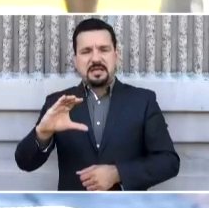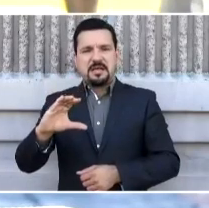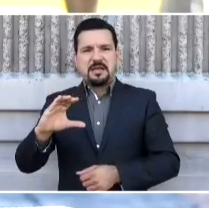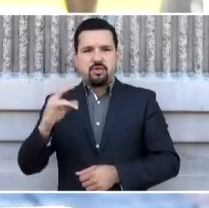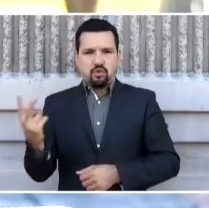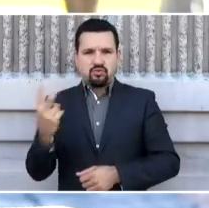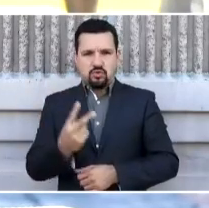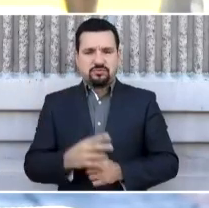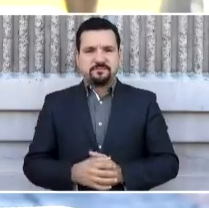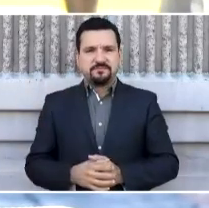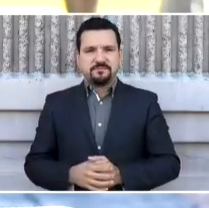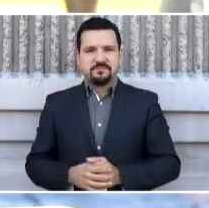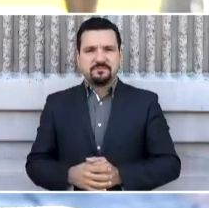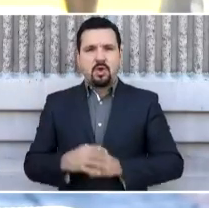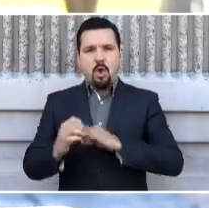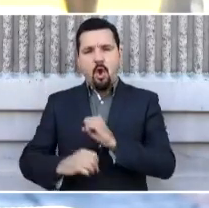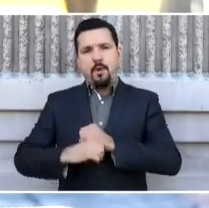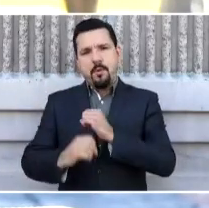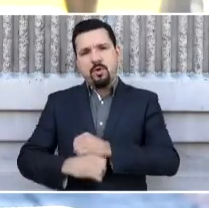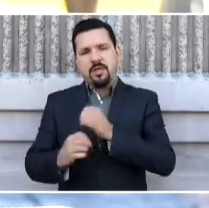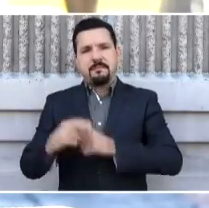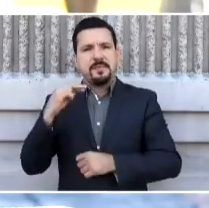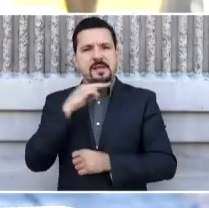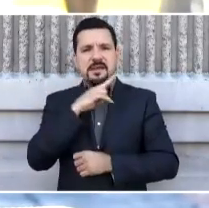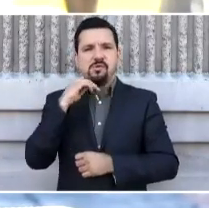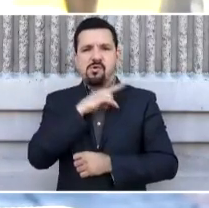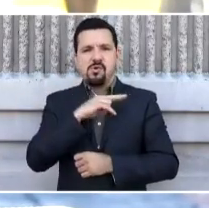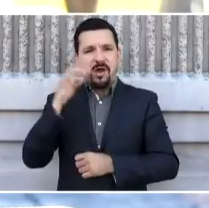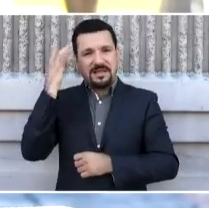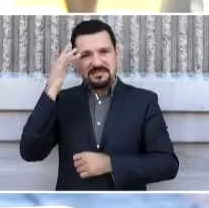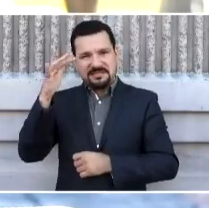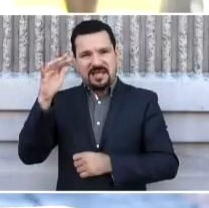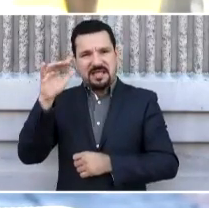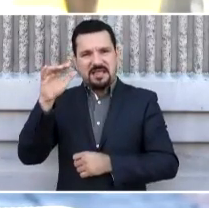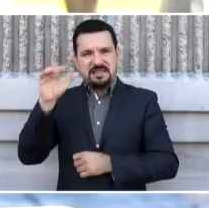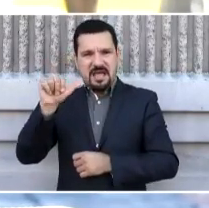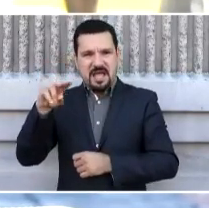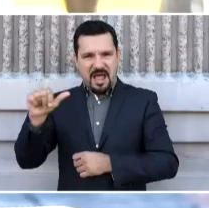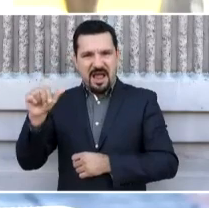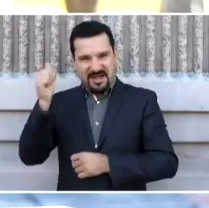Opodepe, Navojoa, Santana, Altar e Imuris.